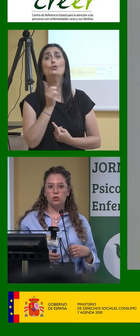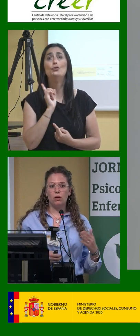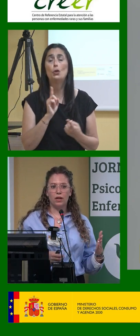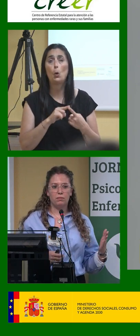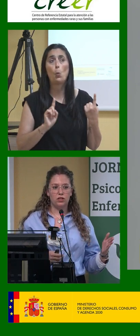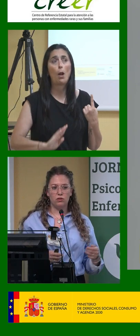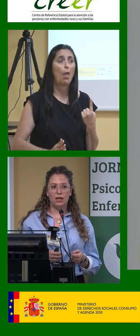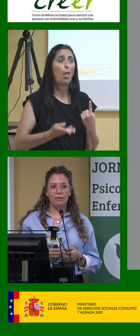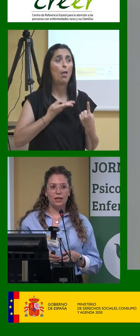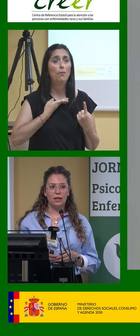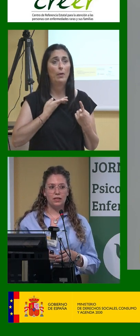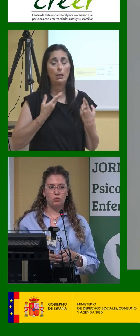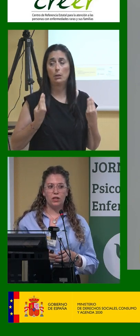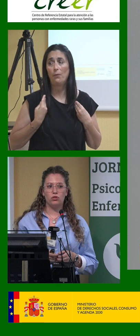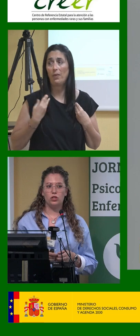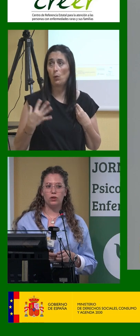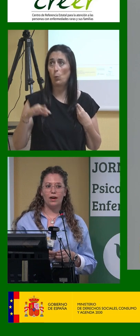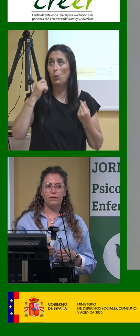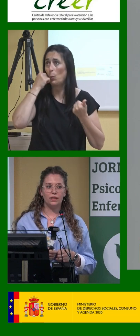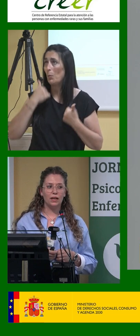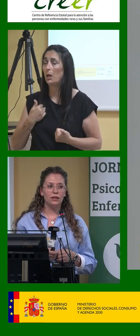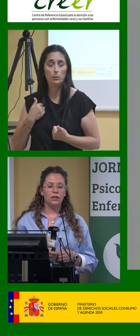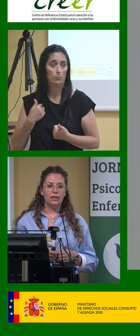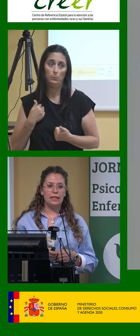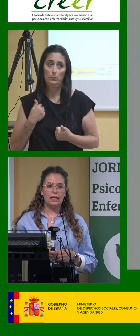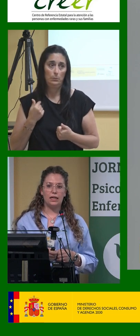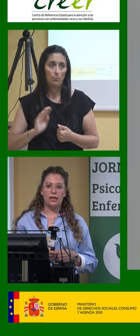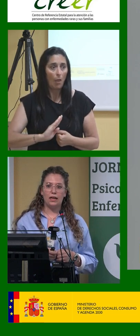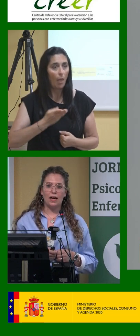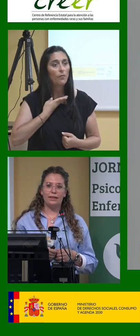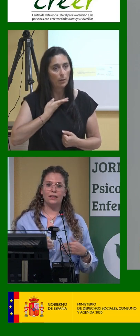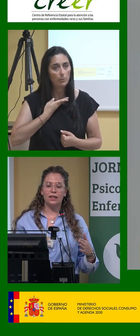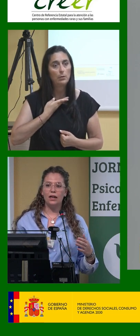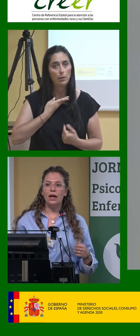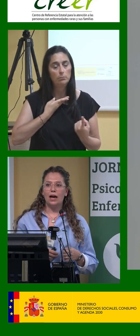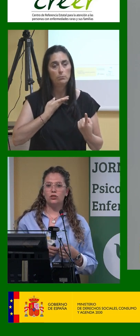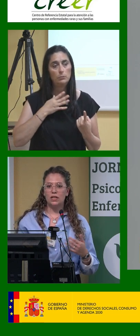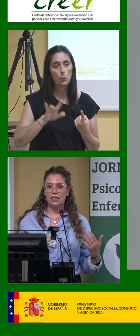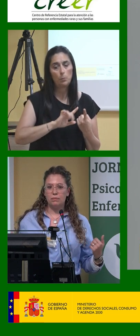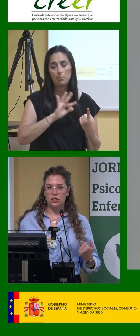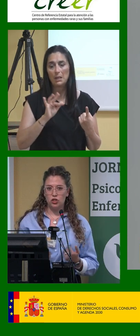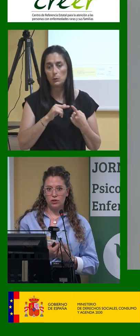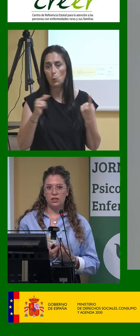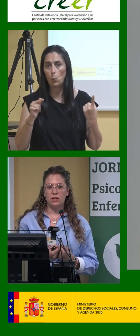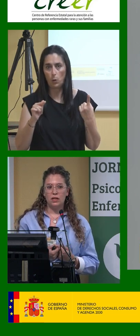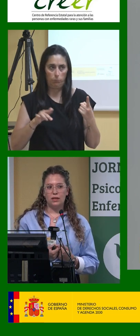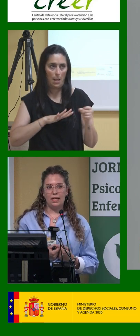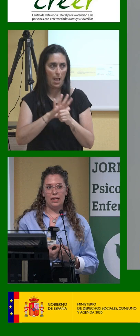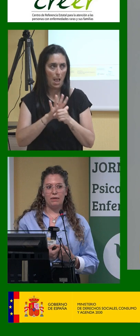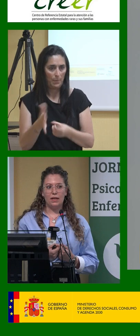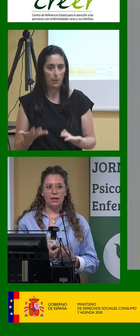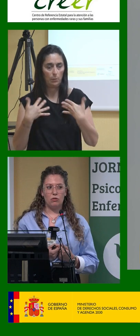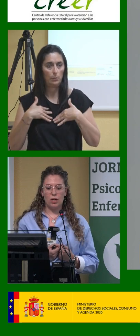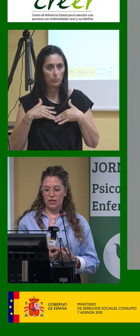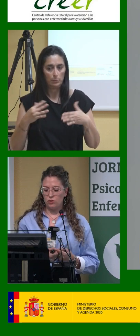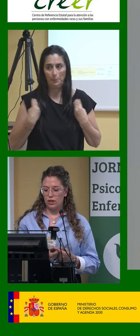que afecta solo a una dimensión de la vida del ser humano, sino que afecta y que atiende a todas las dimensiones de